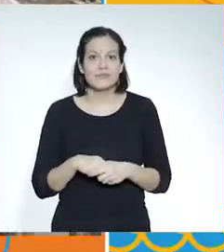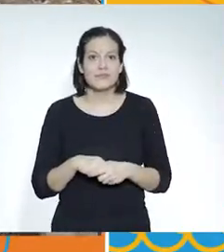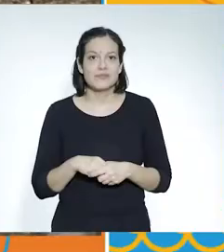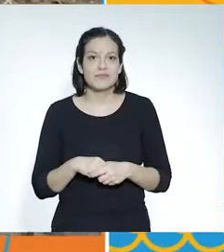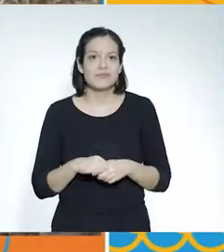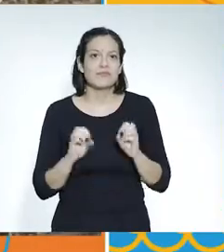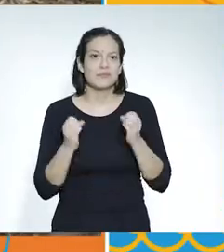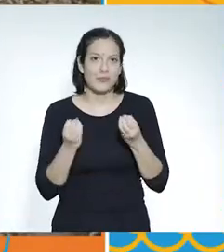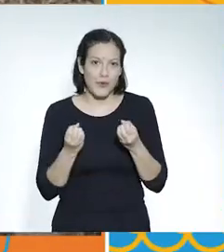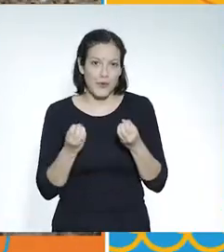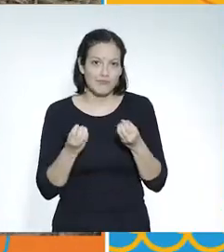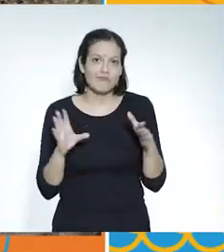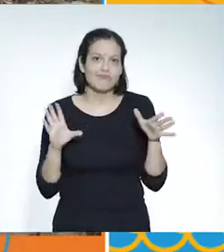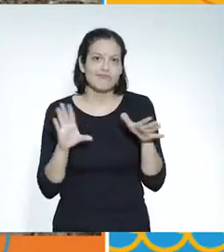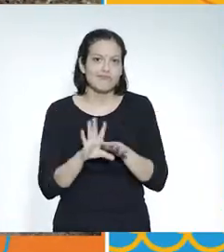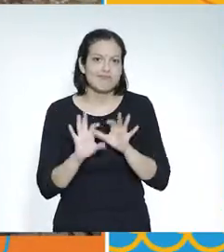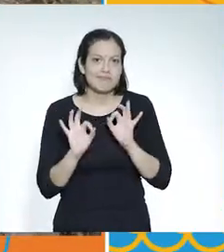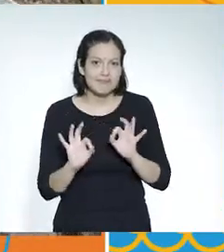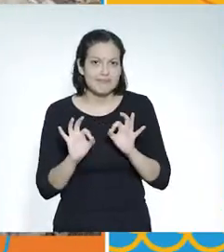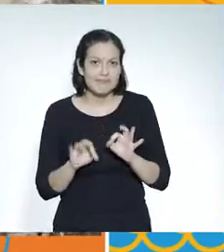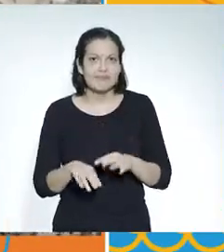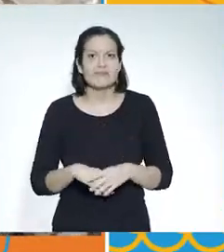vos? Ahí está. Perfecto.